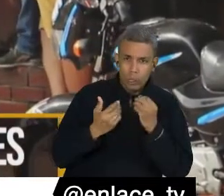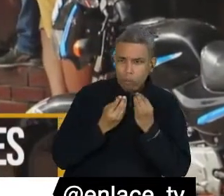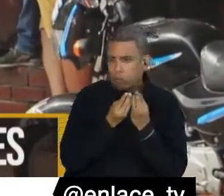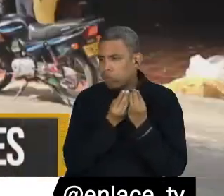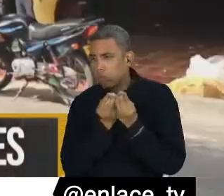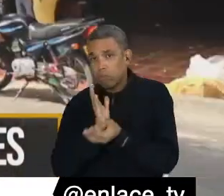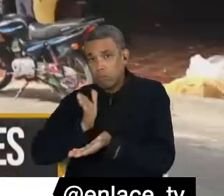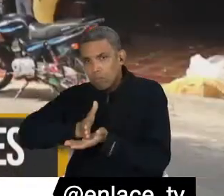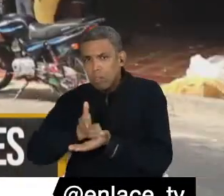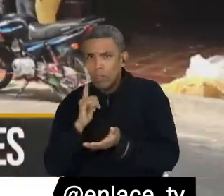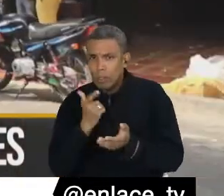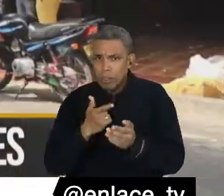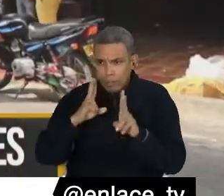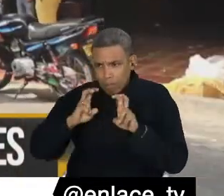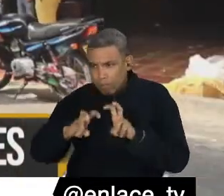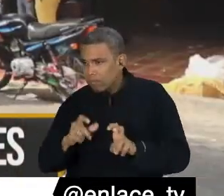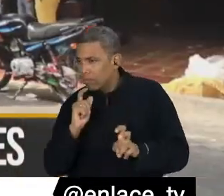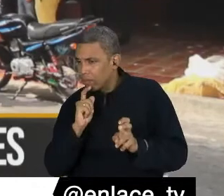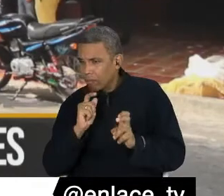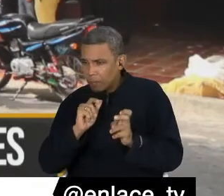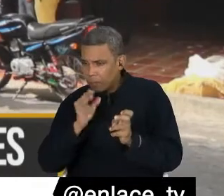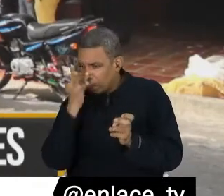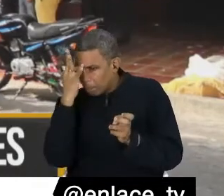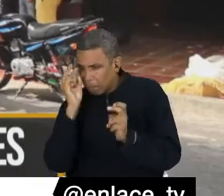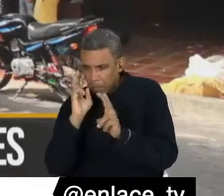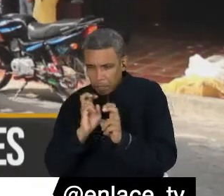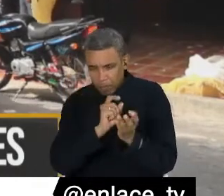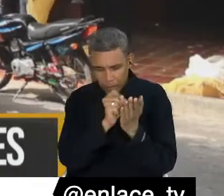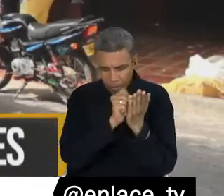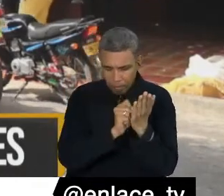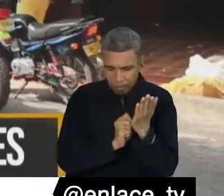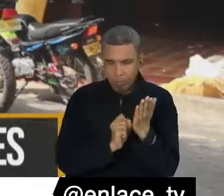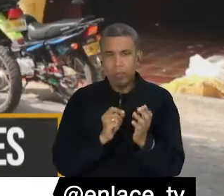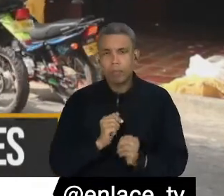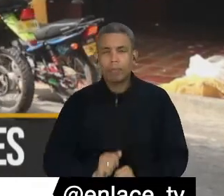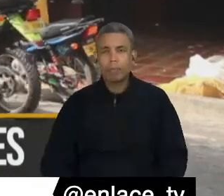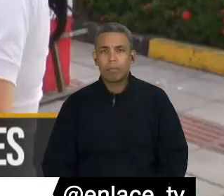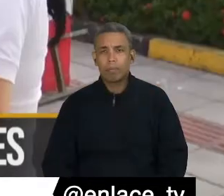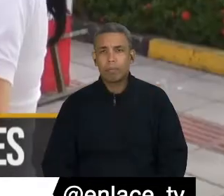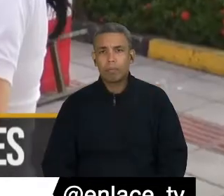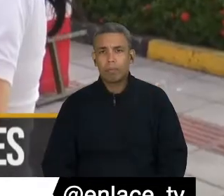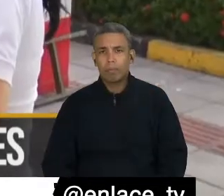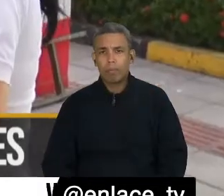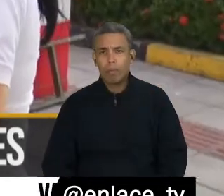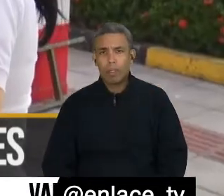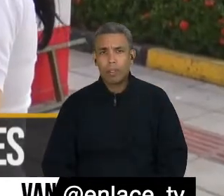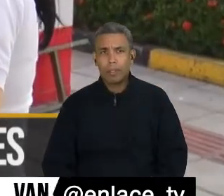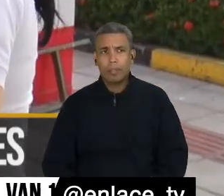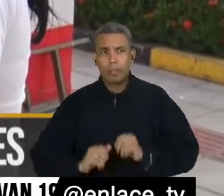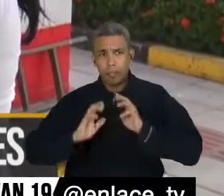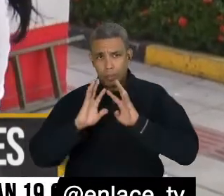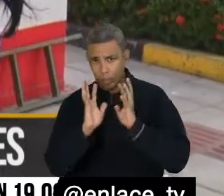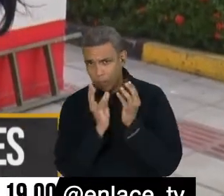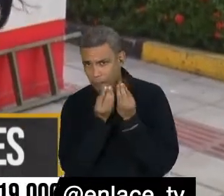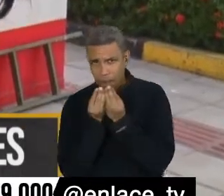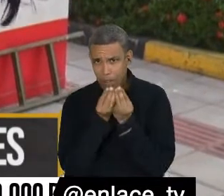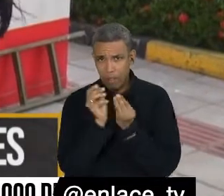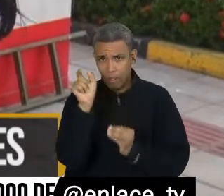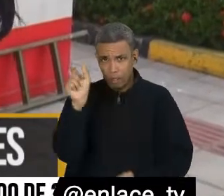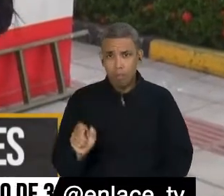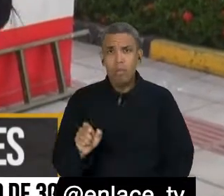inmueble y poder recolectar pruebas que los conduzca a los responsables de este millonario robo. Sin embargo, el concejal Yacer Cruz aseguró que estos